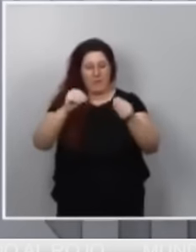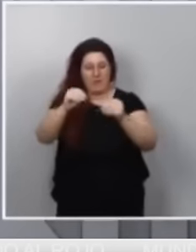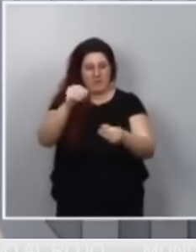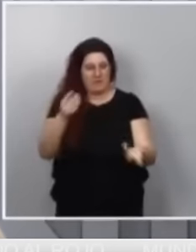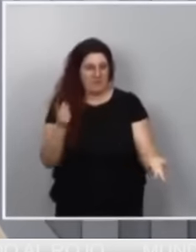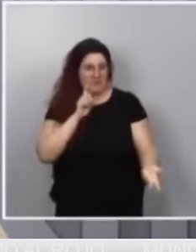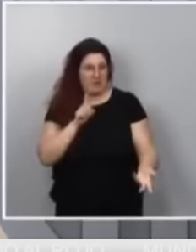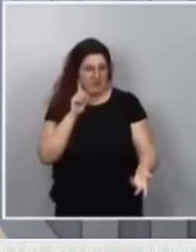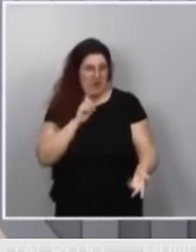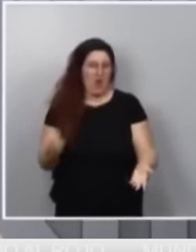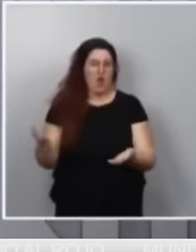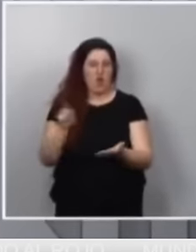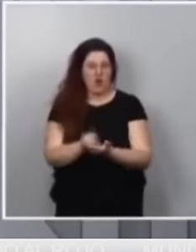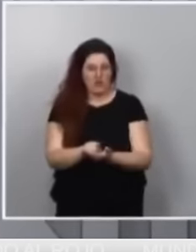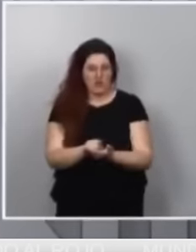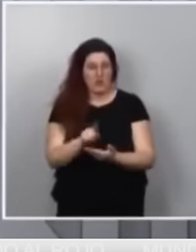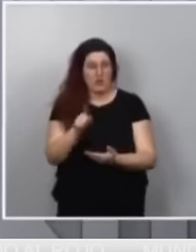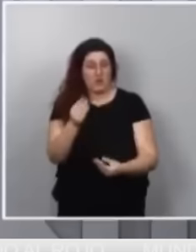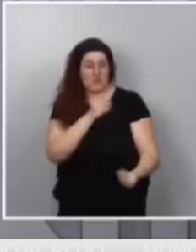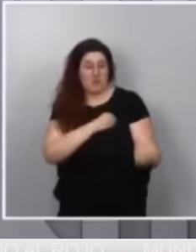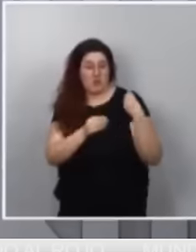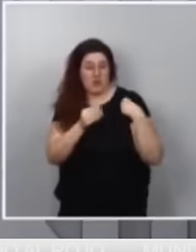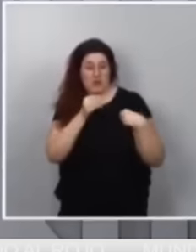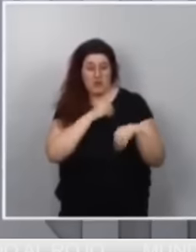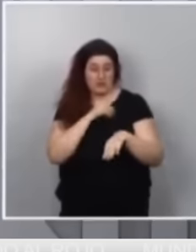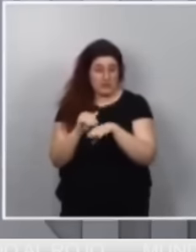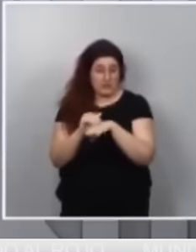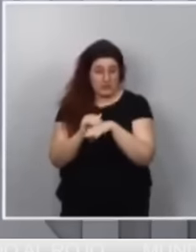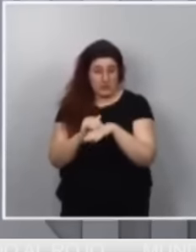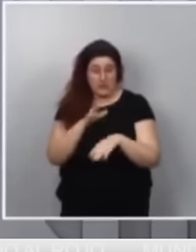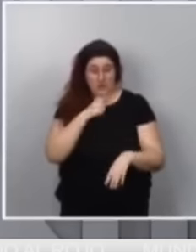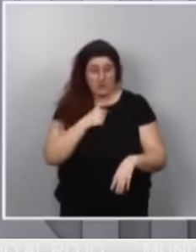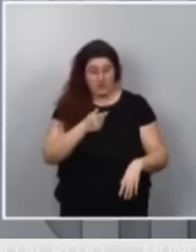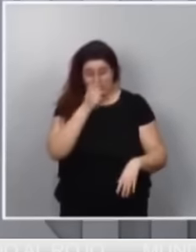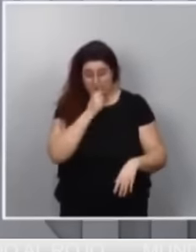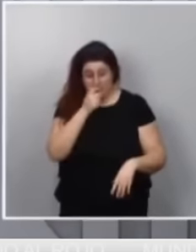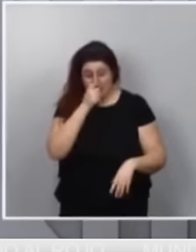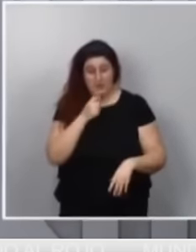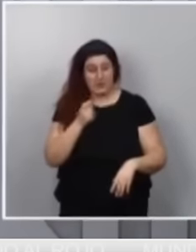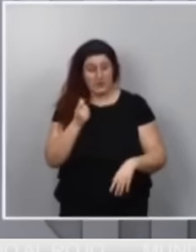Me ha hecho usted varias preguntas y hoy me tienen que disculpar que el catarro me hace estar